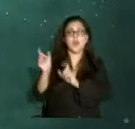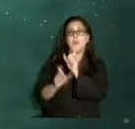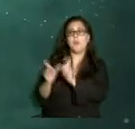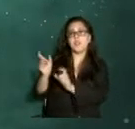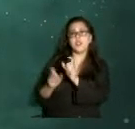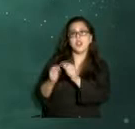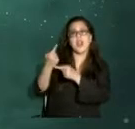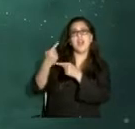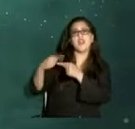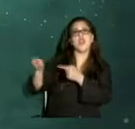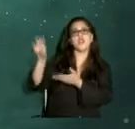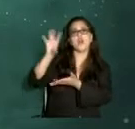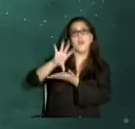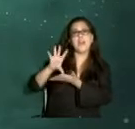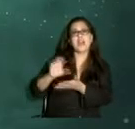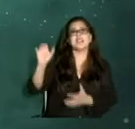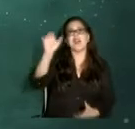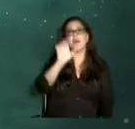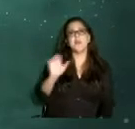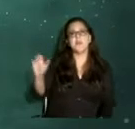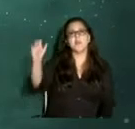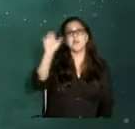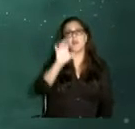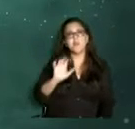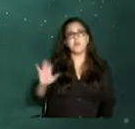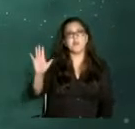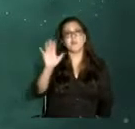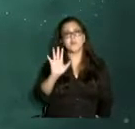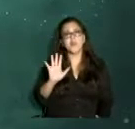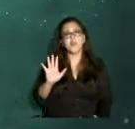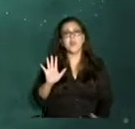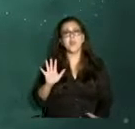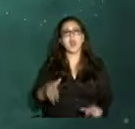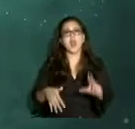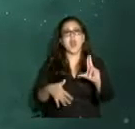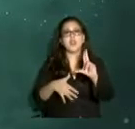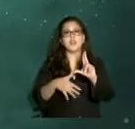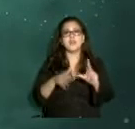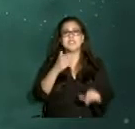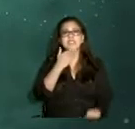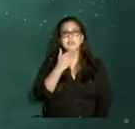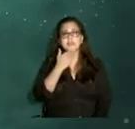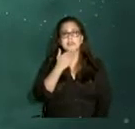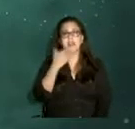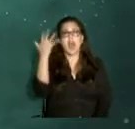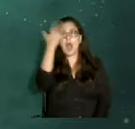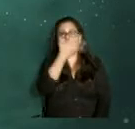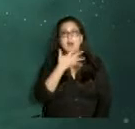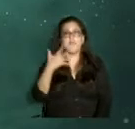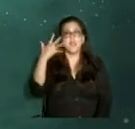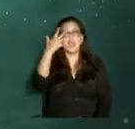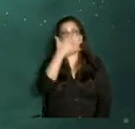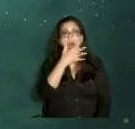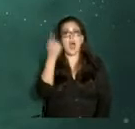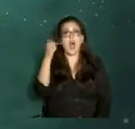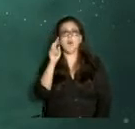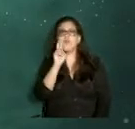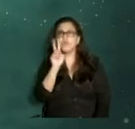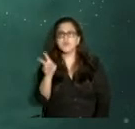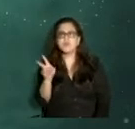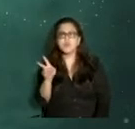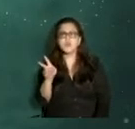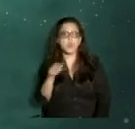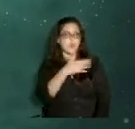referencias europeas, nativoamericanas y africanas. ¿Y qué fue lo que encontramos? En este